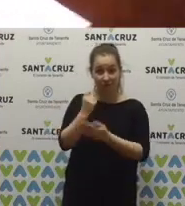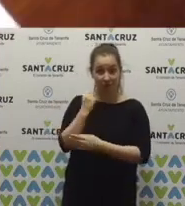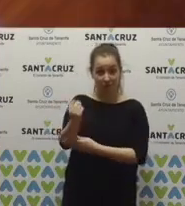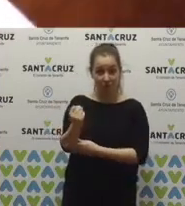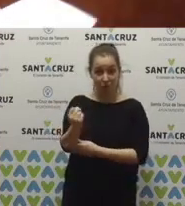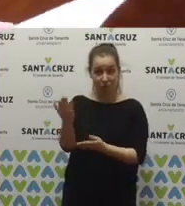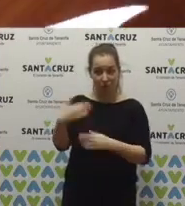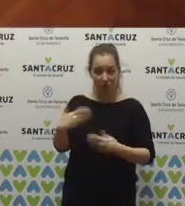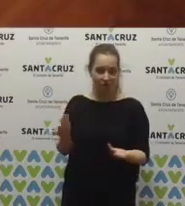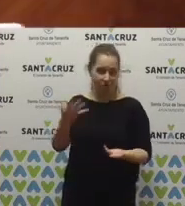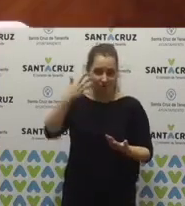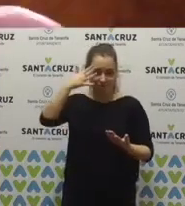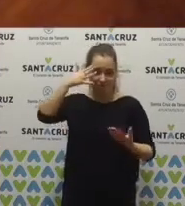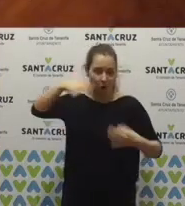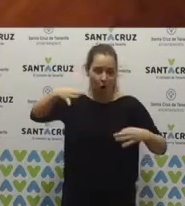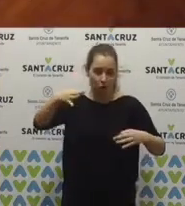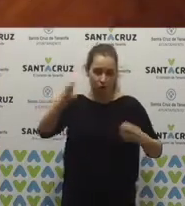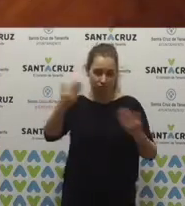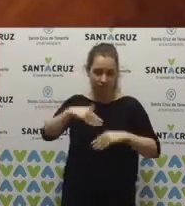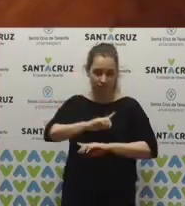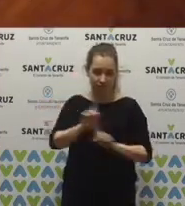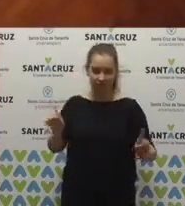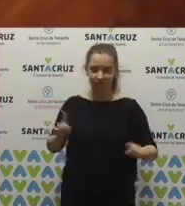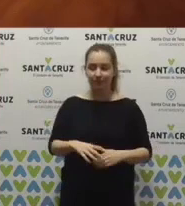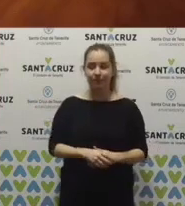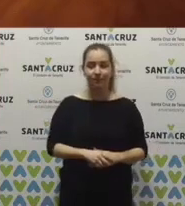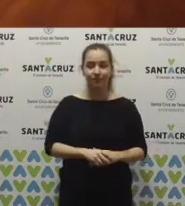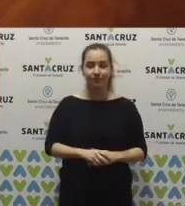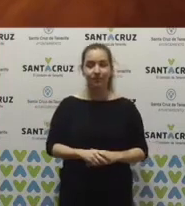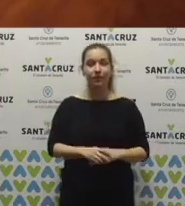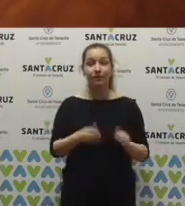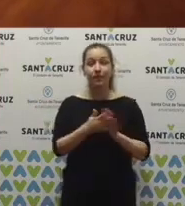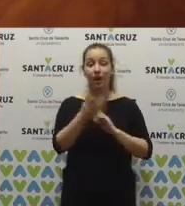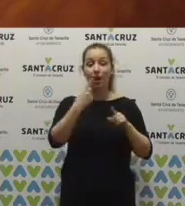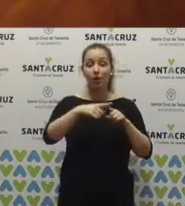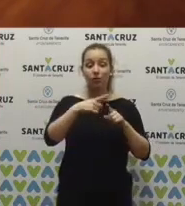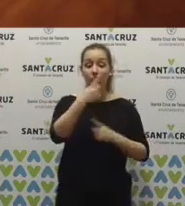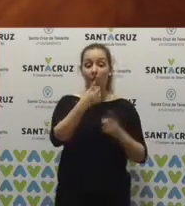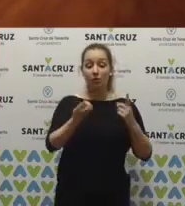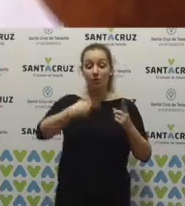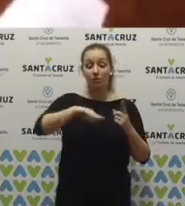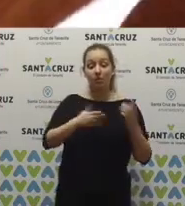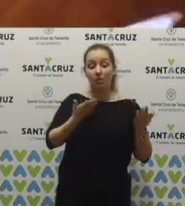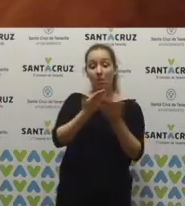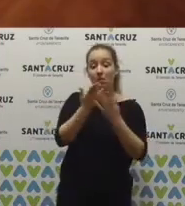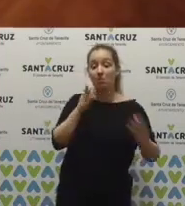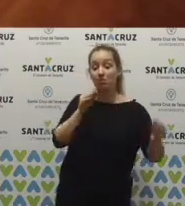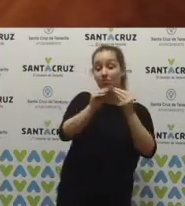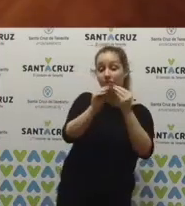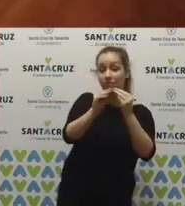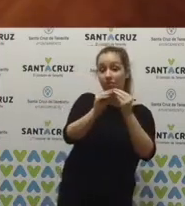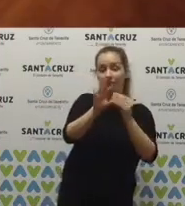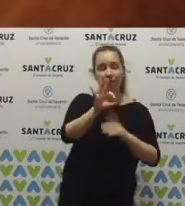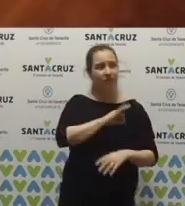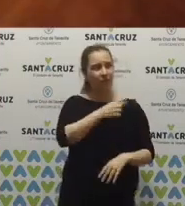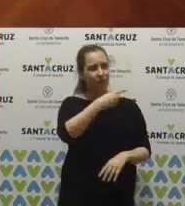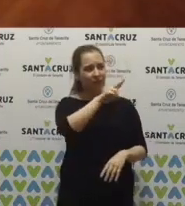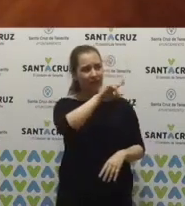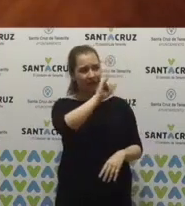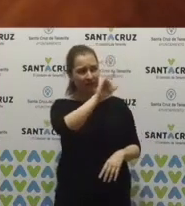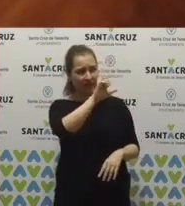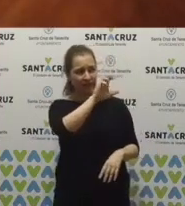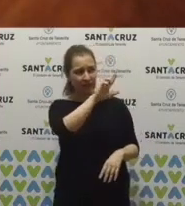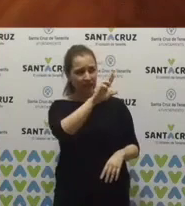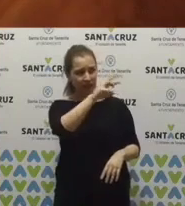hombre hay cosas que coinciden con nuestras propuestas pero nos parecen